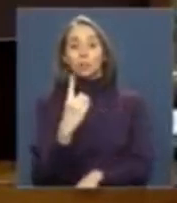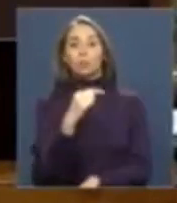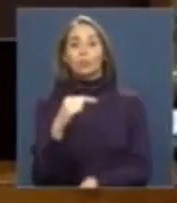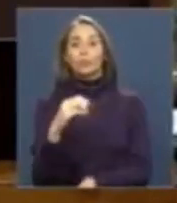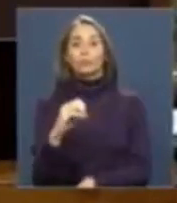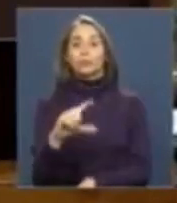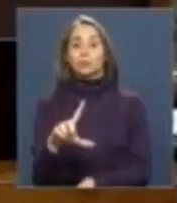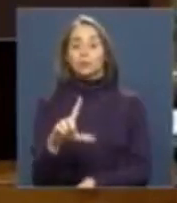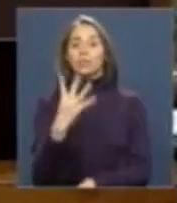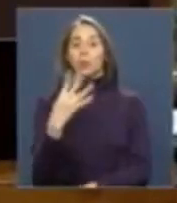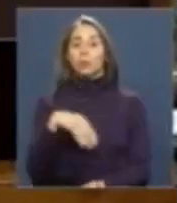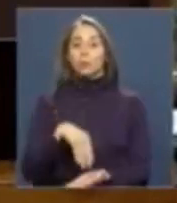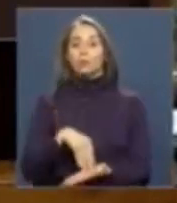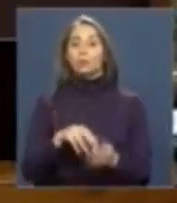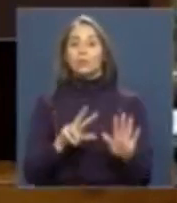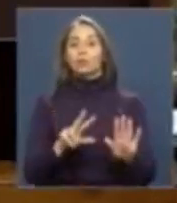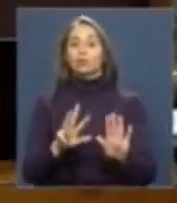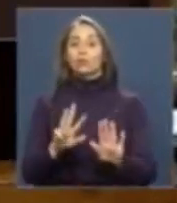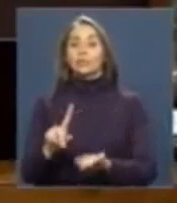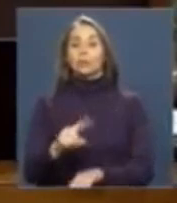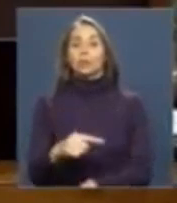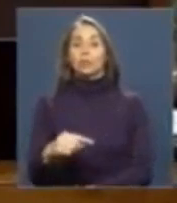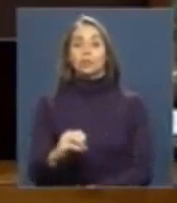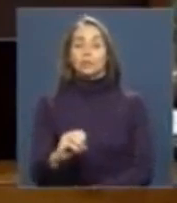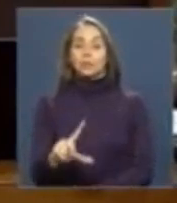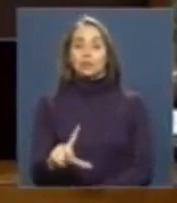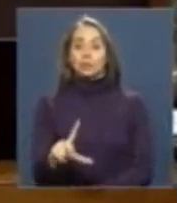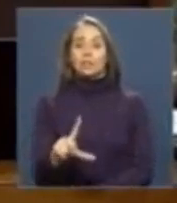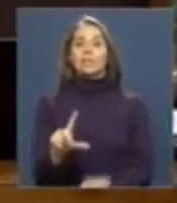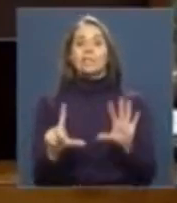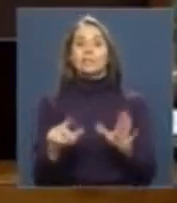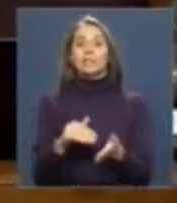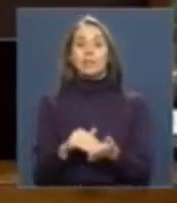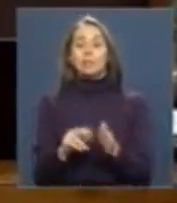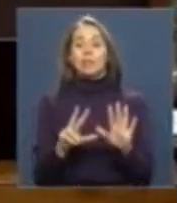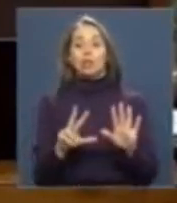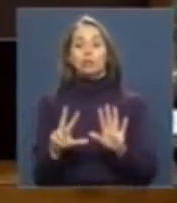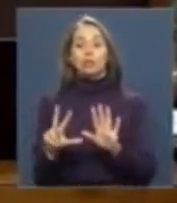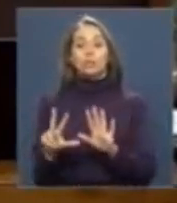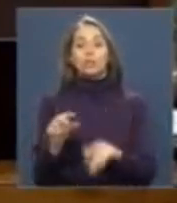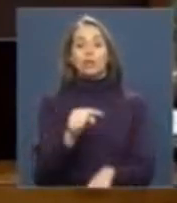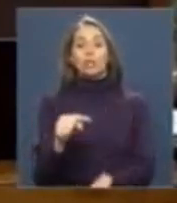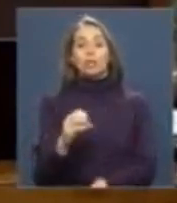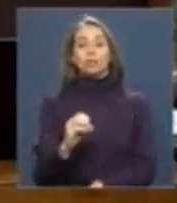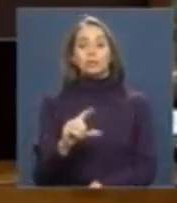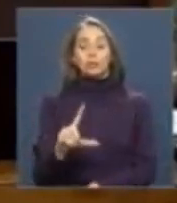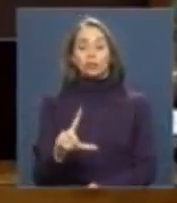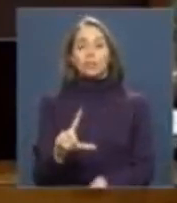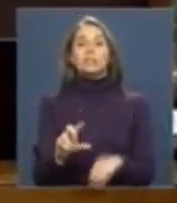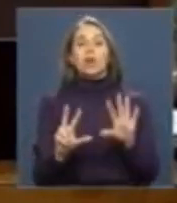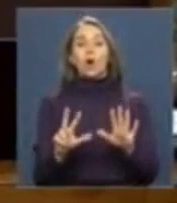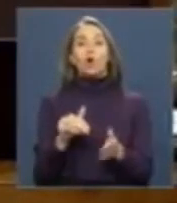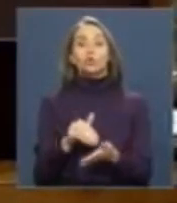74 1891 y 10 77 mil 888 207 y 8